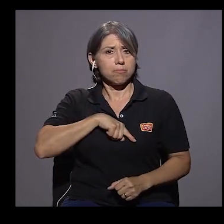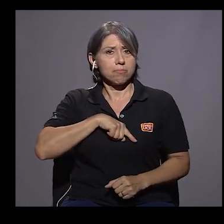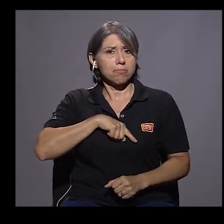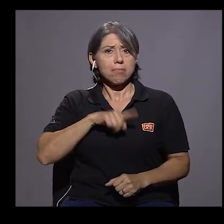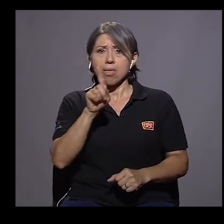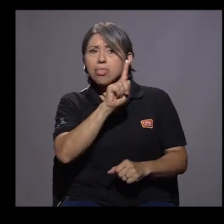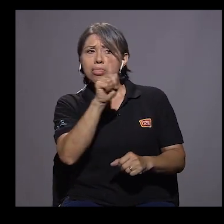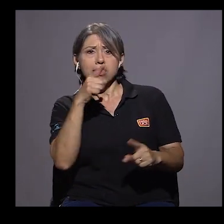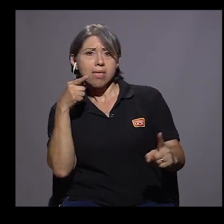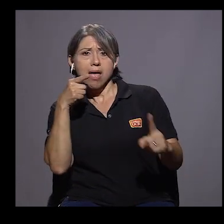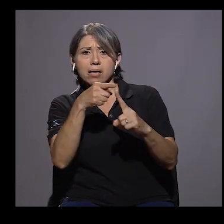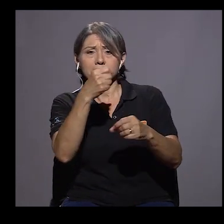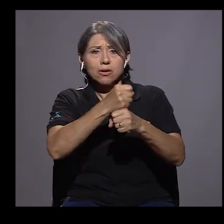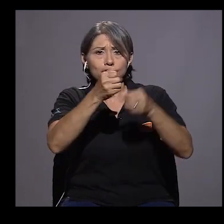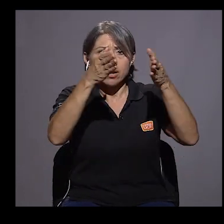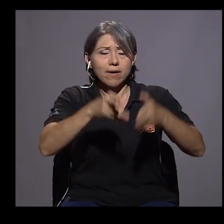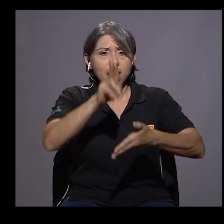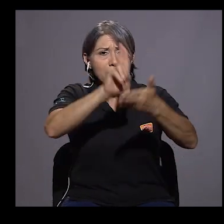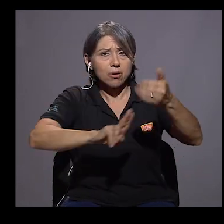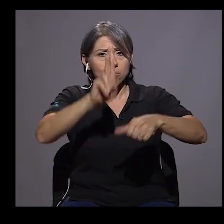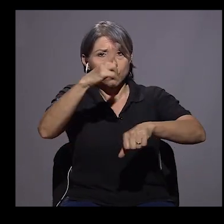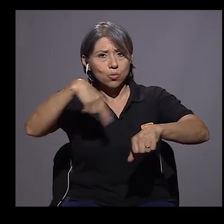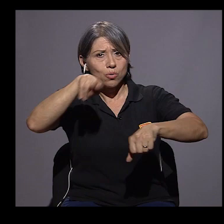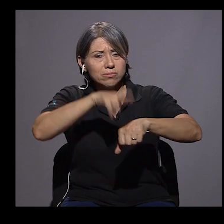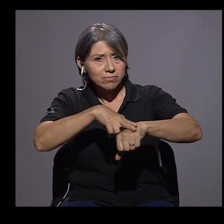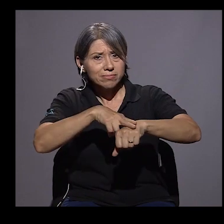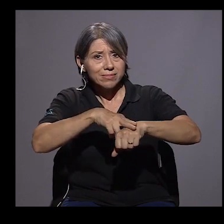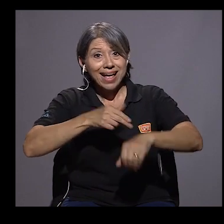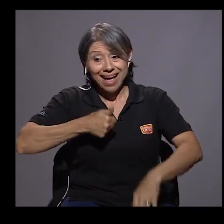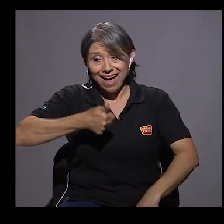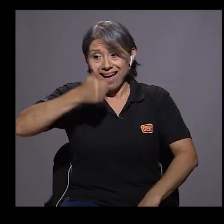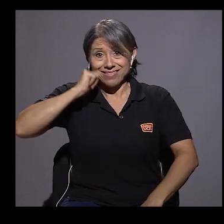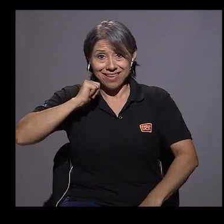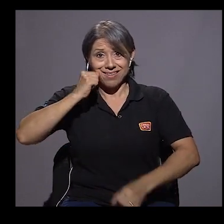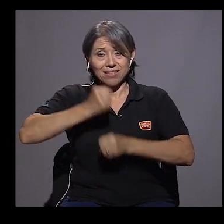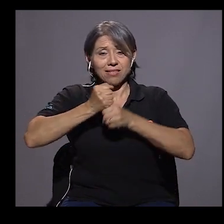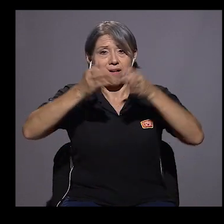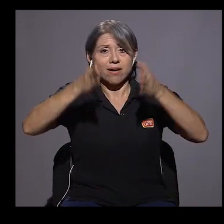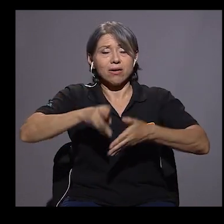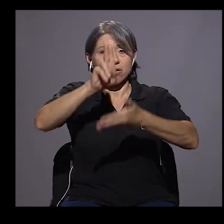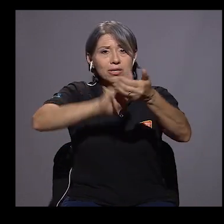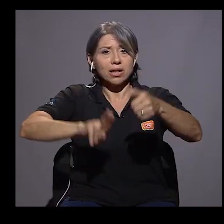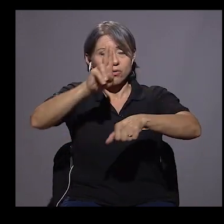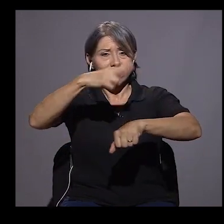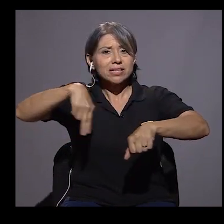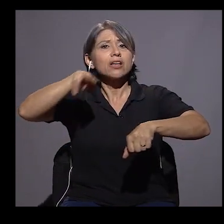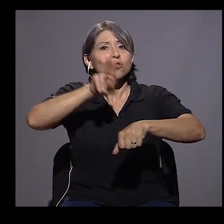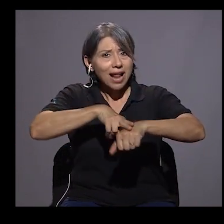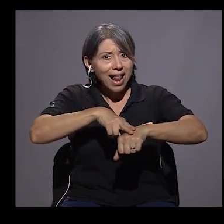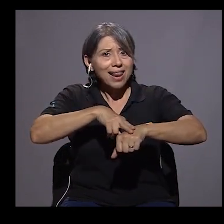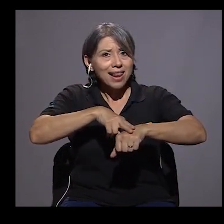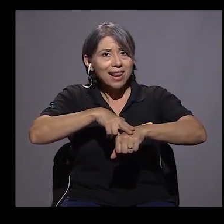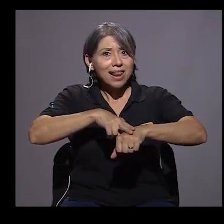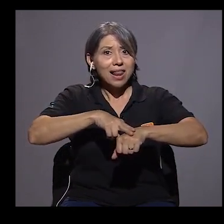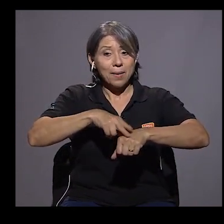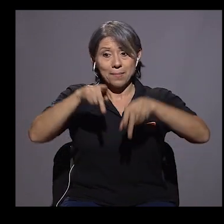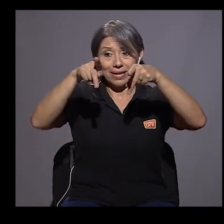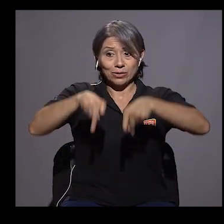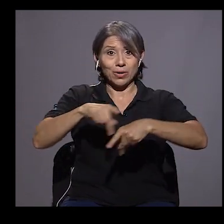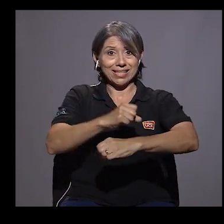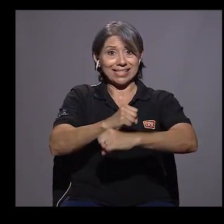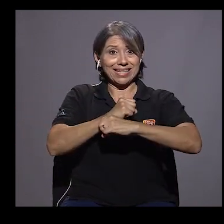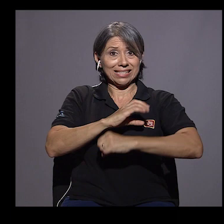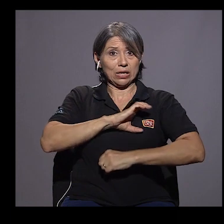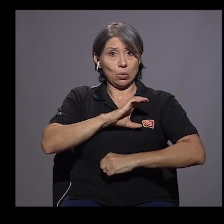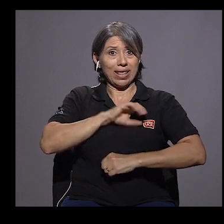nosotros, ni hacia los trabajadores de la Universidad Nacional. Ayer, trabajadores de la Universidad Nacional, que fueron los de